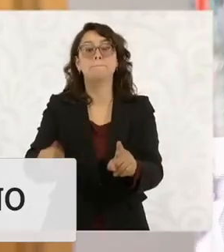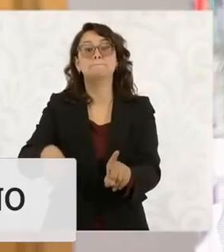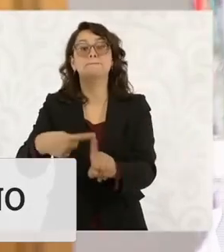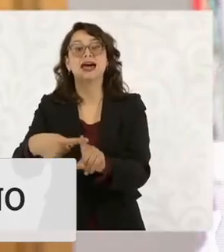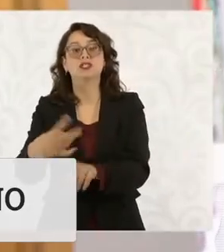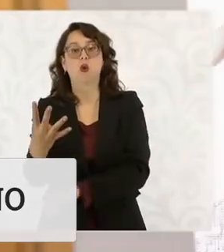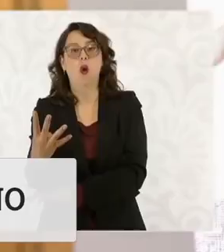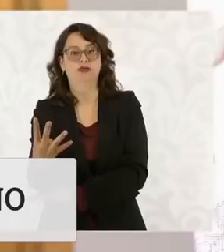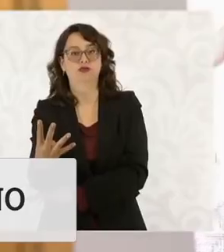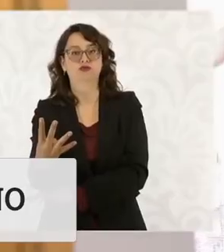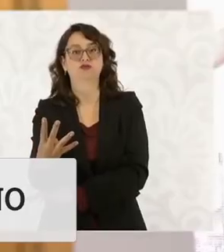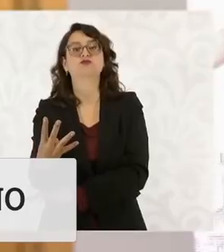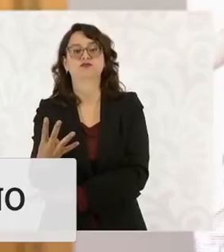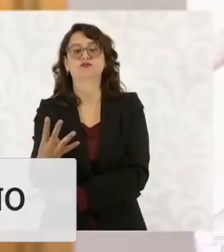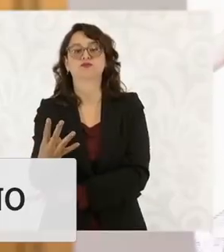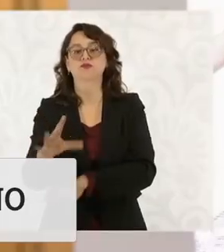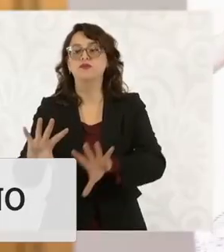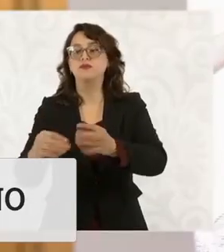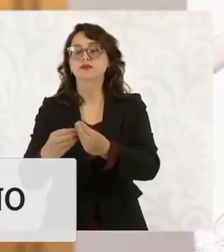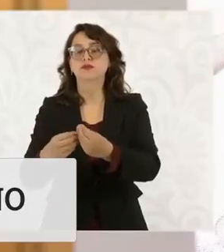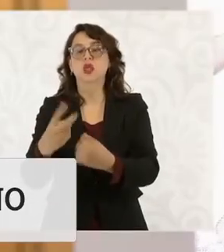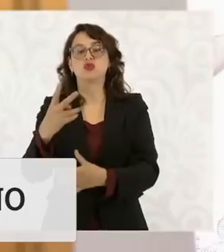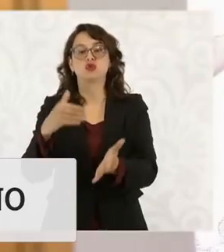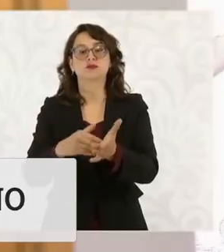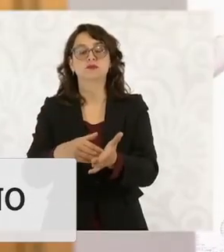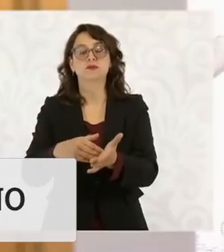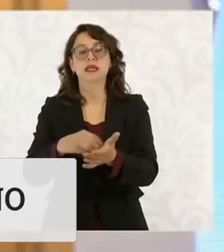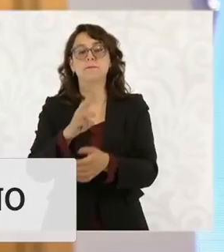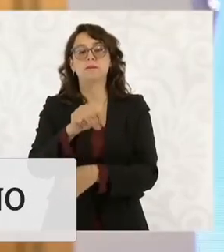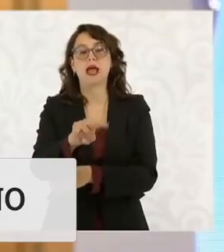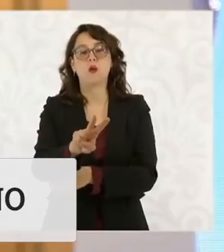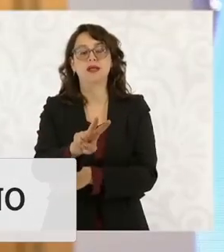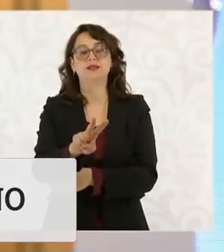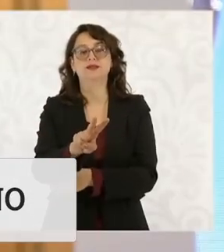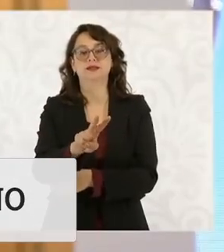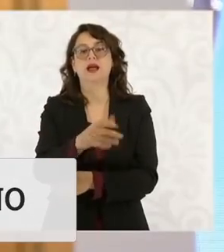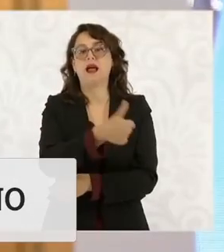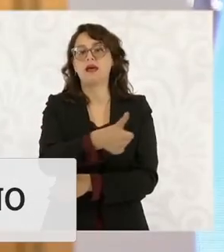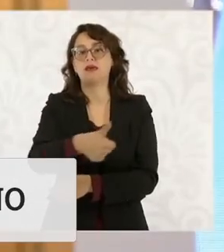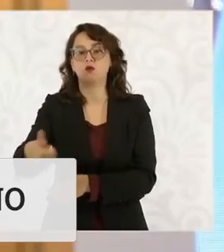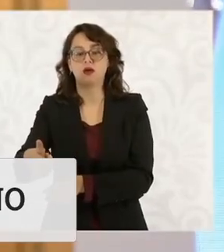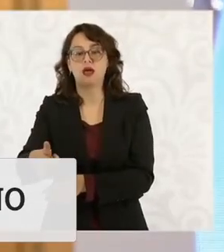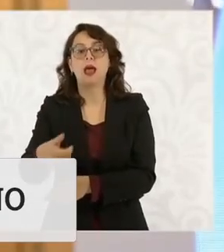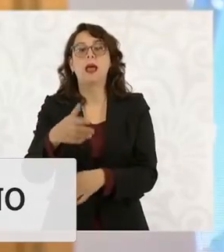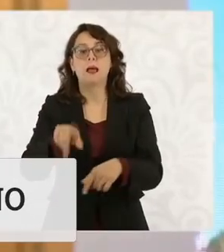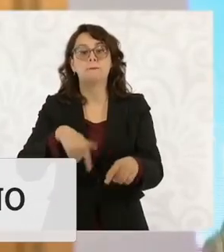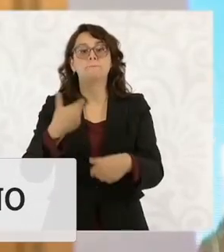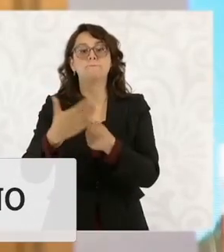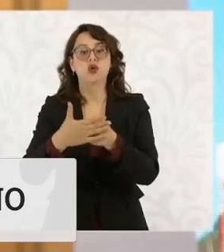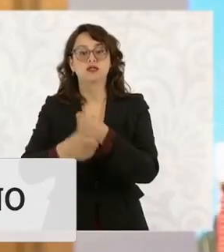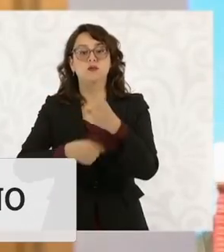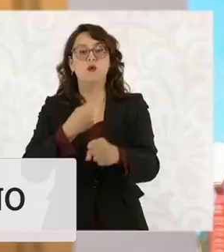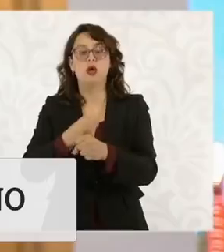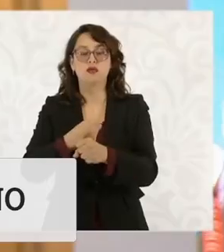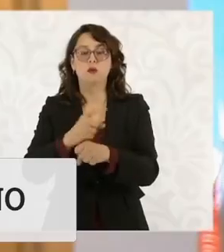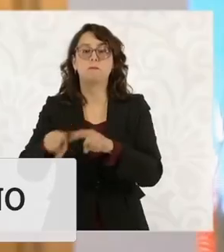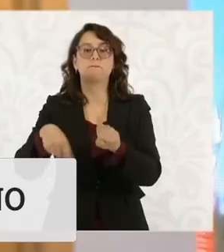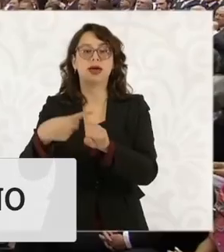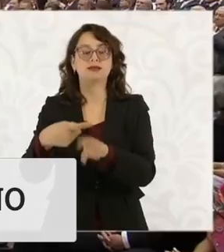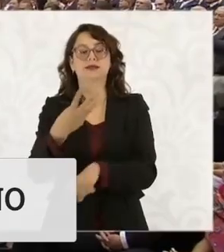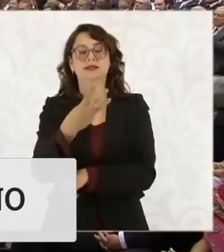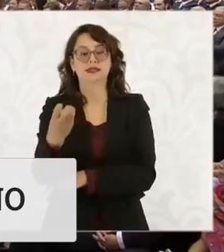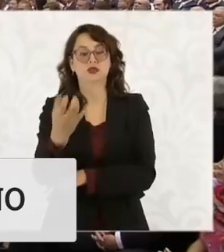de generación eléctrica con una capacidad de 2,000 megawatts adicionales y el próximo año serán otros